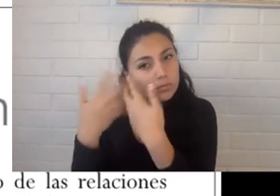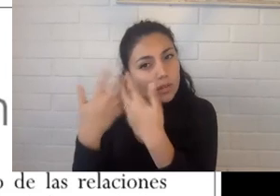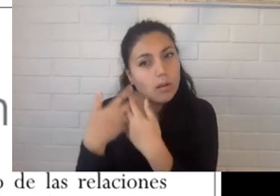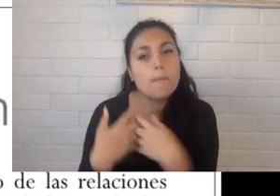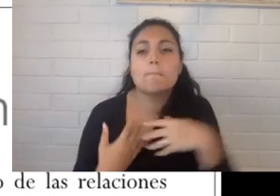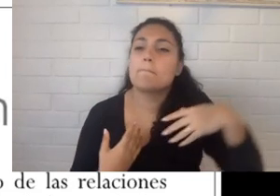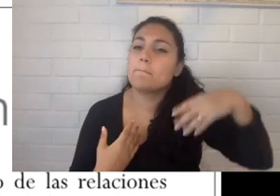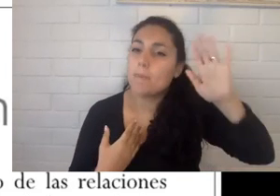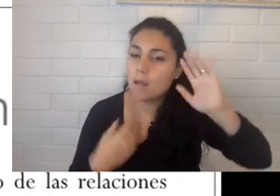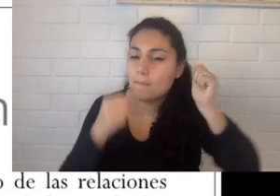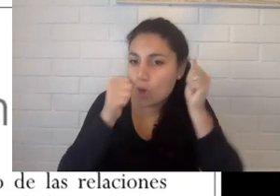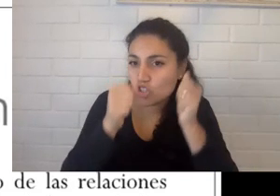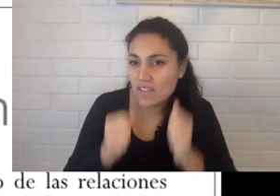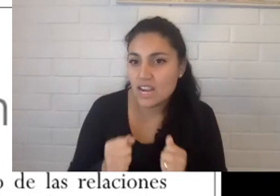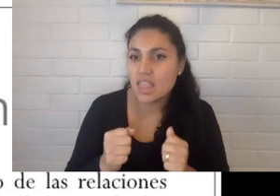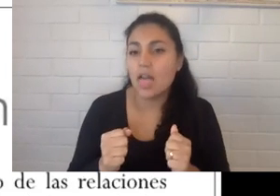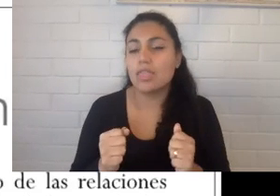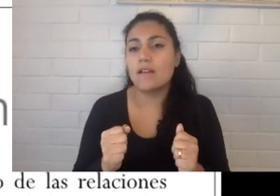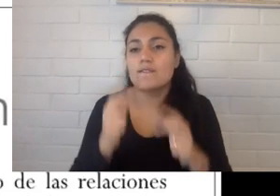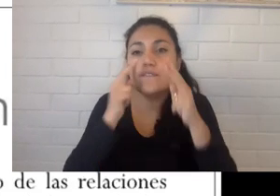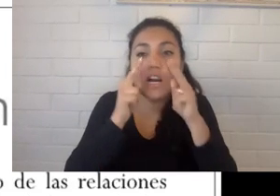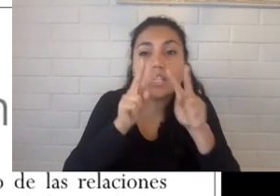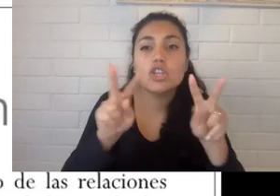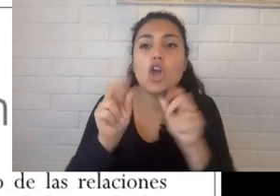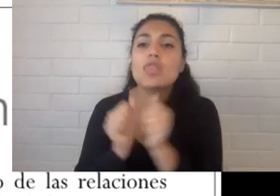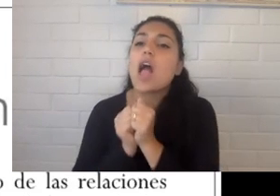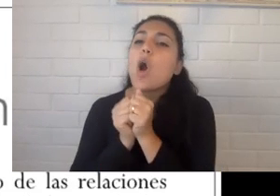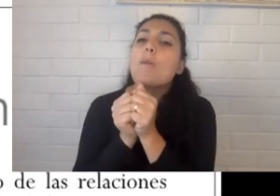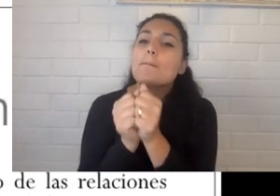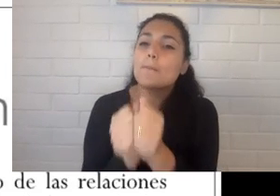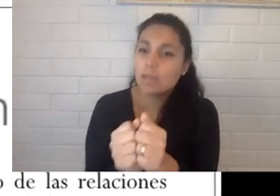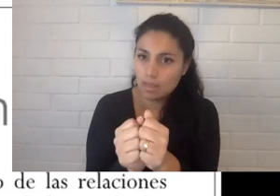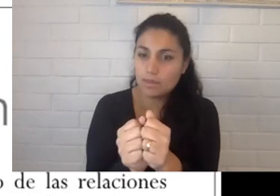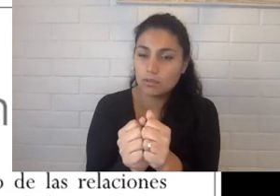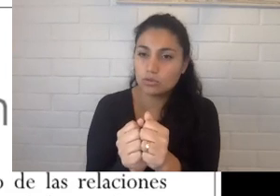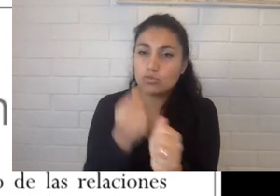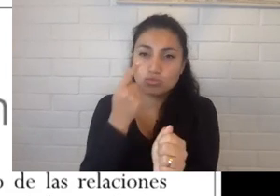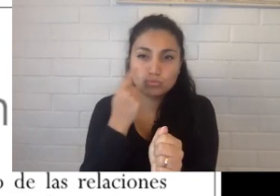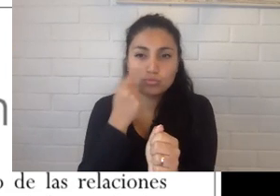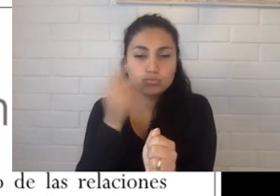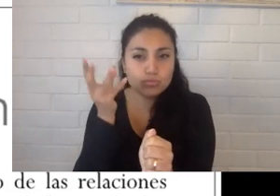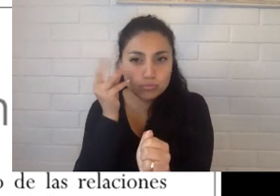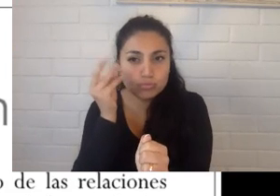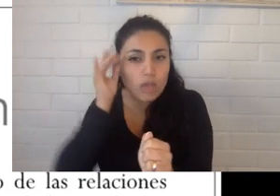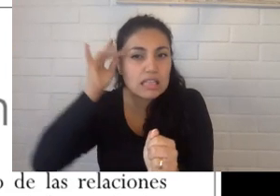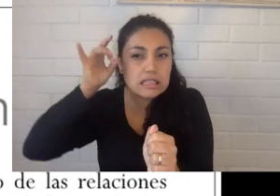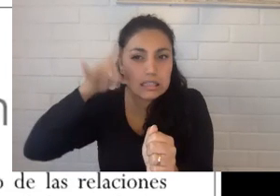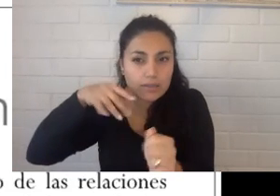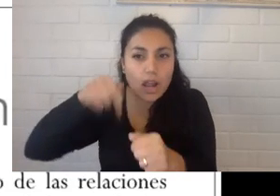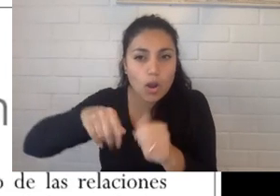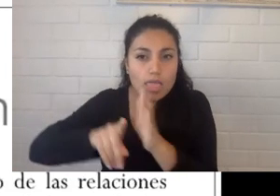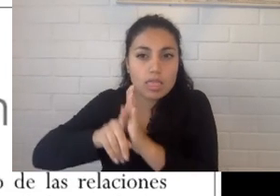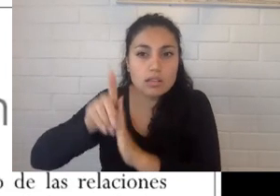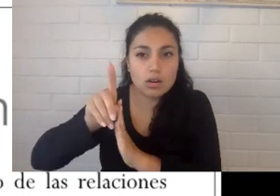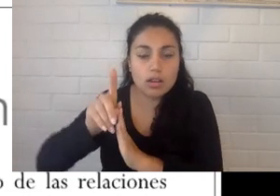mayor posibilidad de visión de acompañamiento por los conocimientos y los saberes que vamos desarrollando. Y